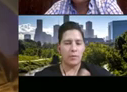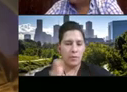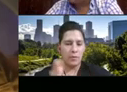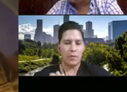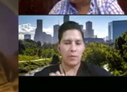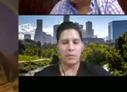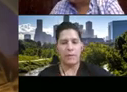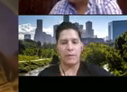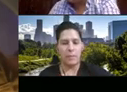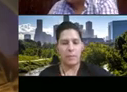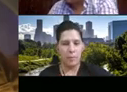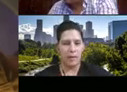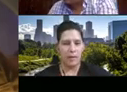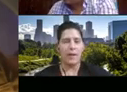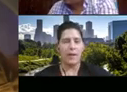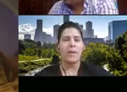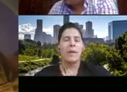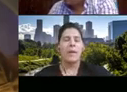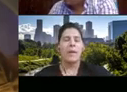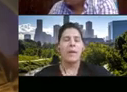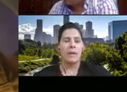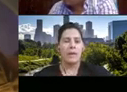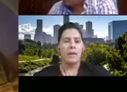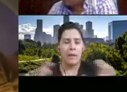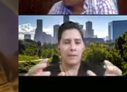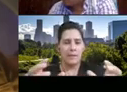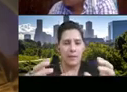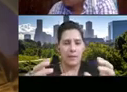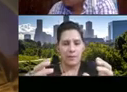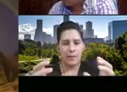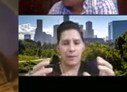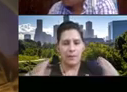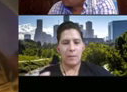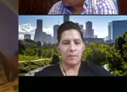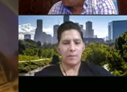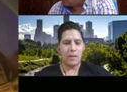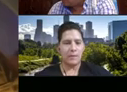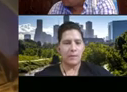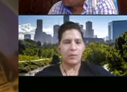amigos de Petra Operadora. Y a través de este City Pass vamos a tener acceso